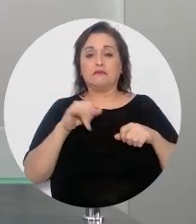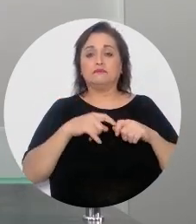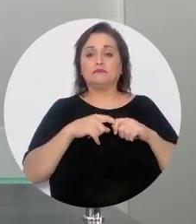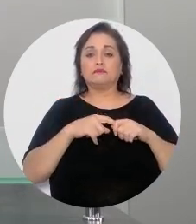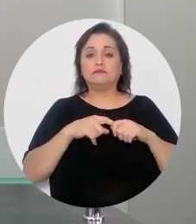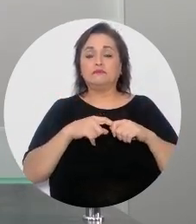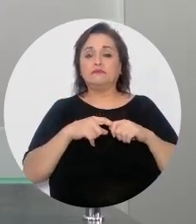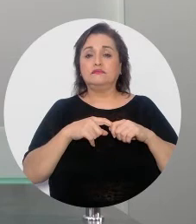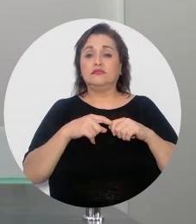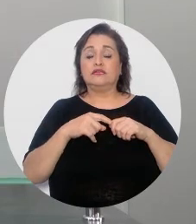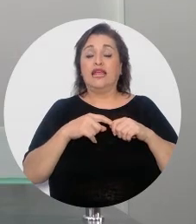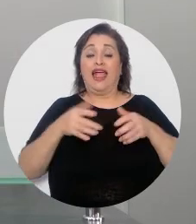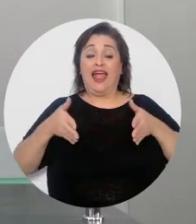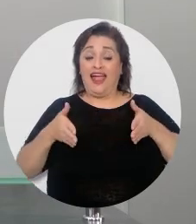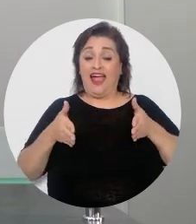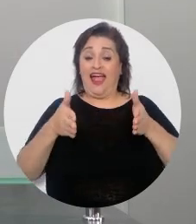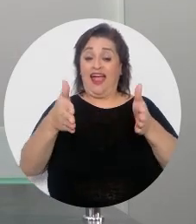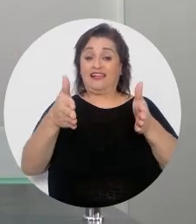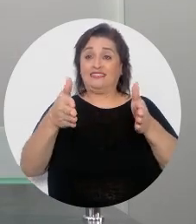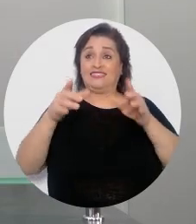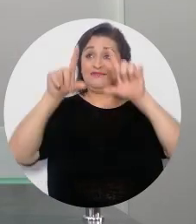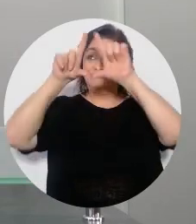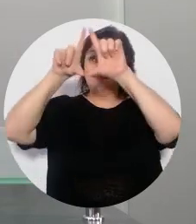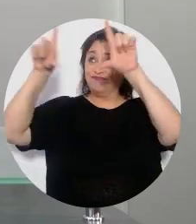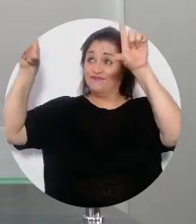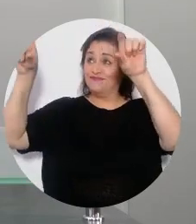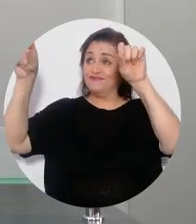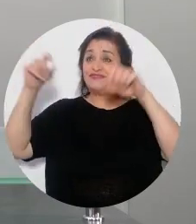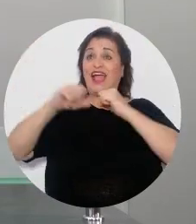través de vallas publicitarias,